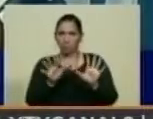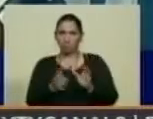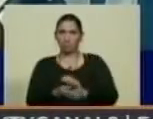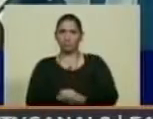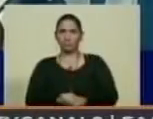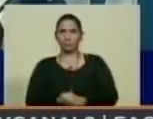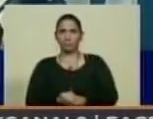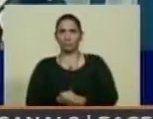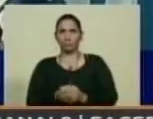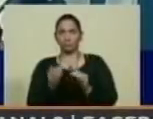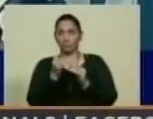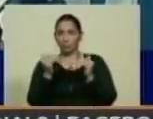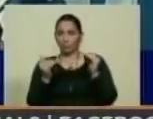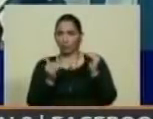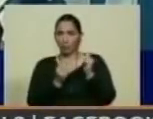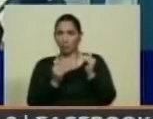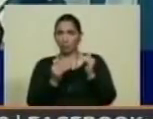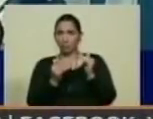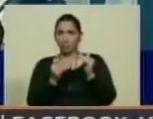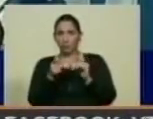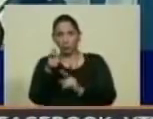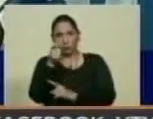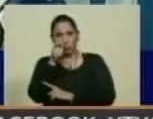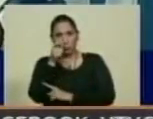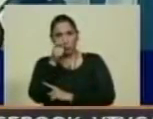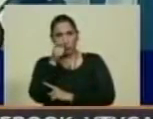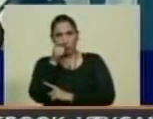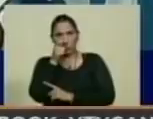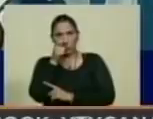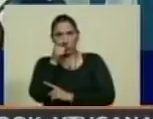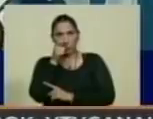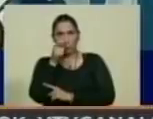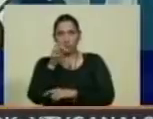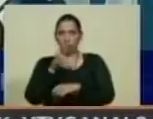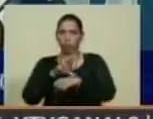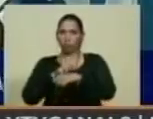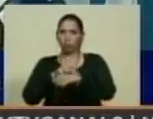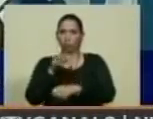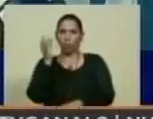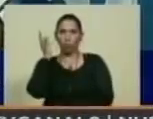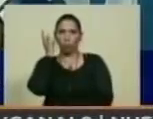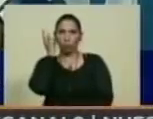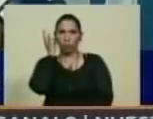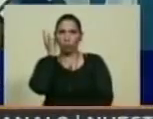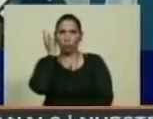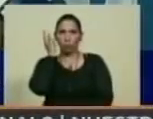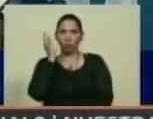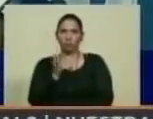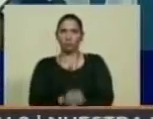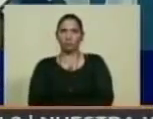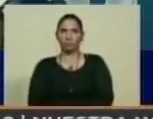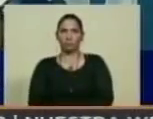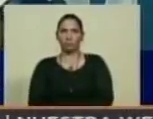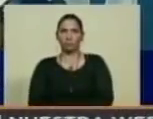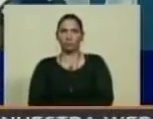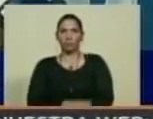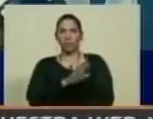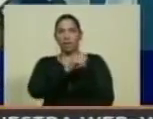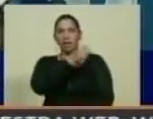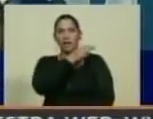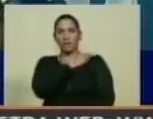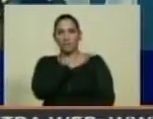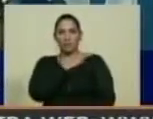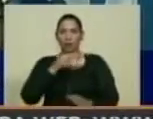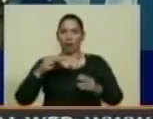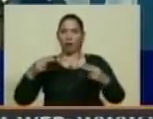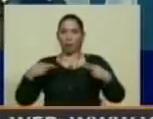Bajo la supervisión de la doctora Yaunacelis Cruz, en condición de jefa de la División de Anatomía